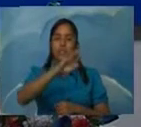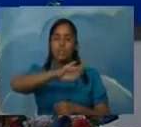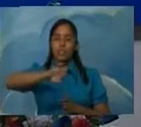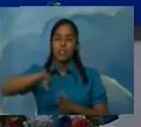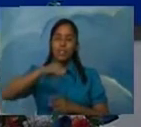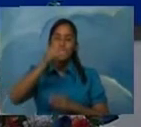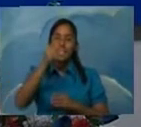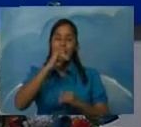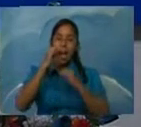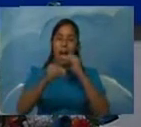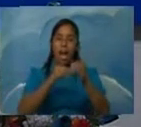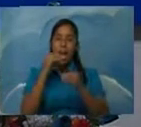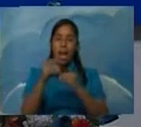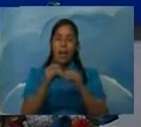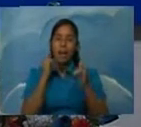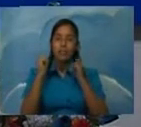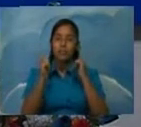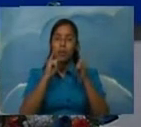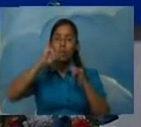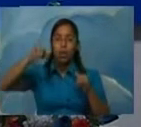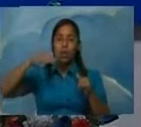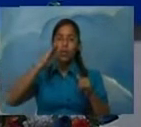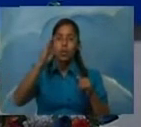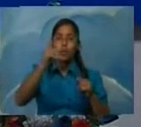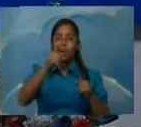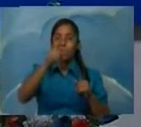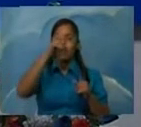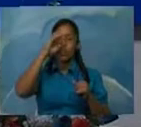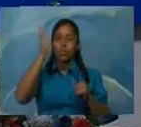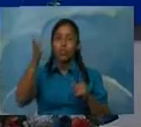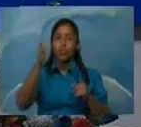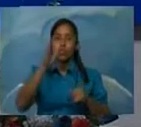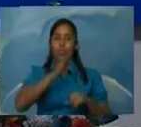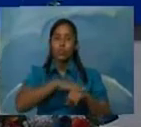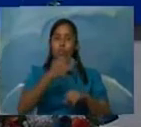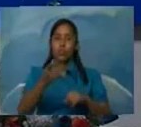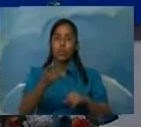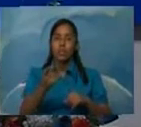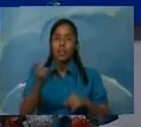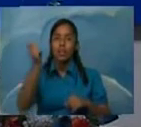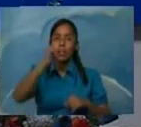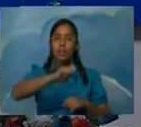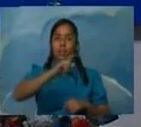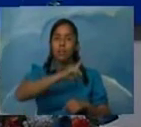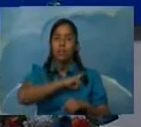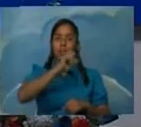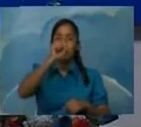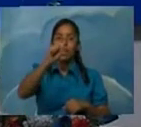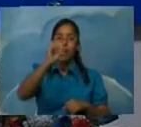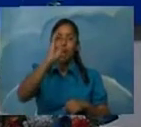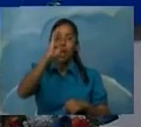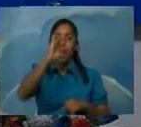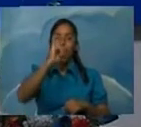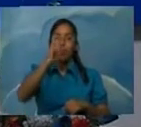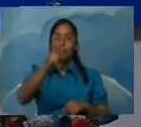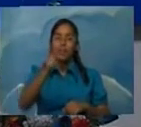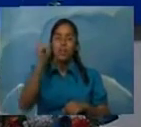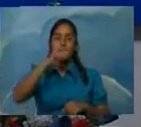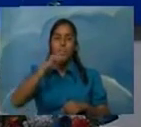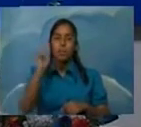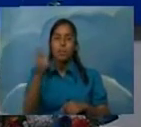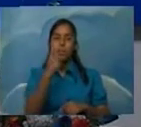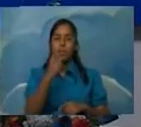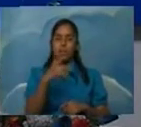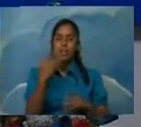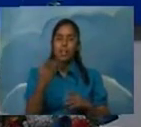a Jehová tu Dios. Porque en el mes de Abib, o sea, el mes primero, lo que sería para nosotros